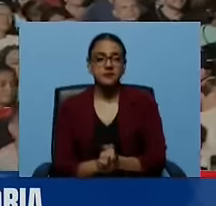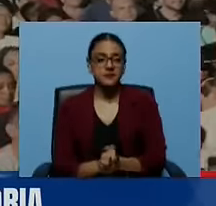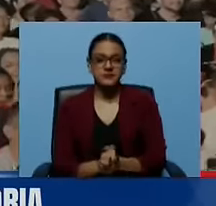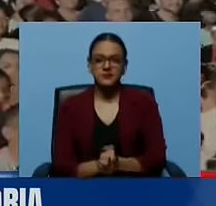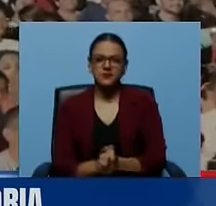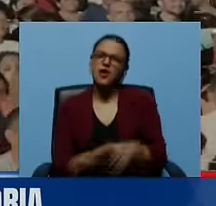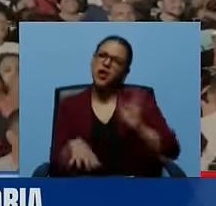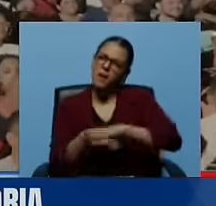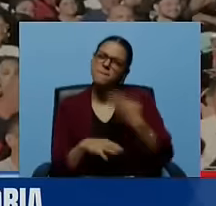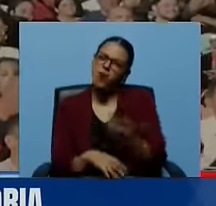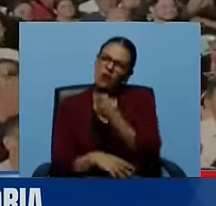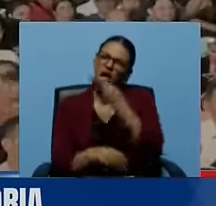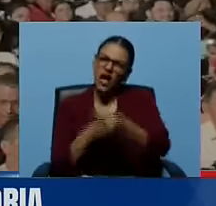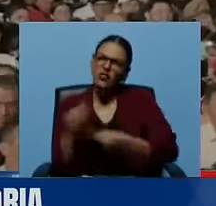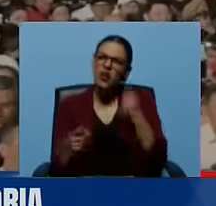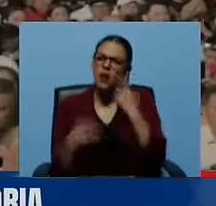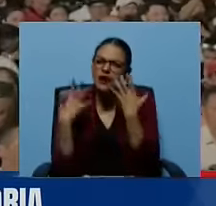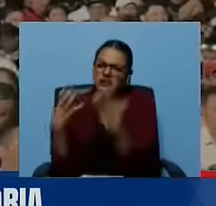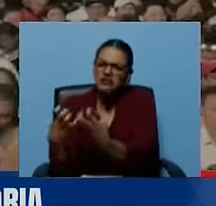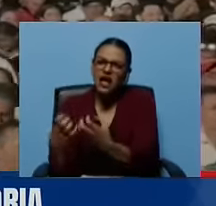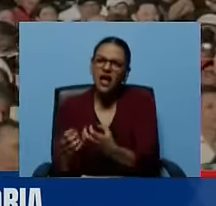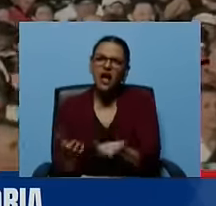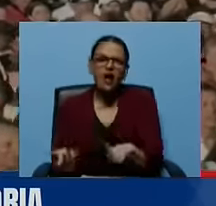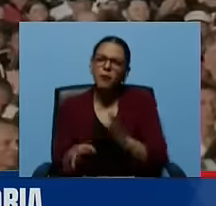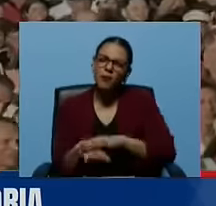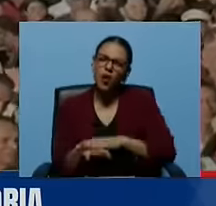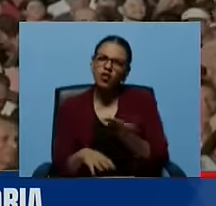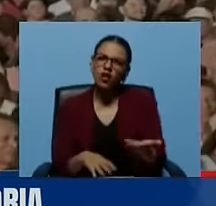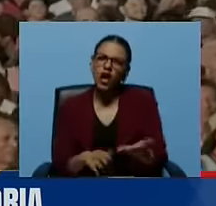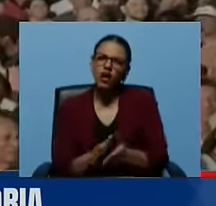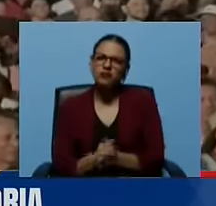¿Y por qué será eso que se secan?